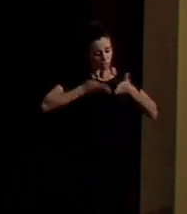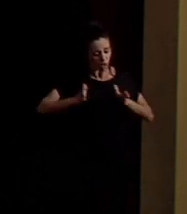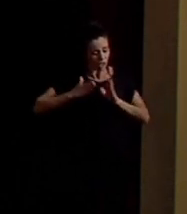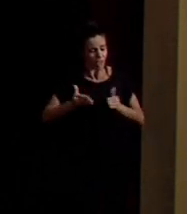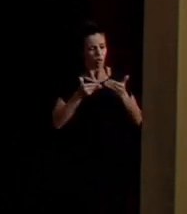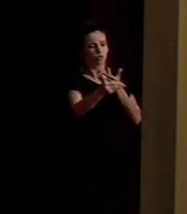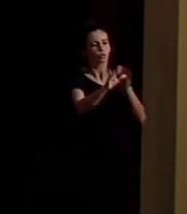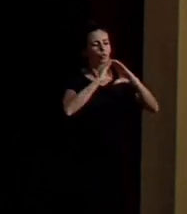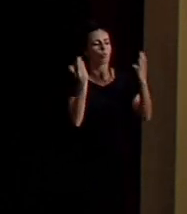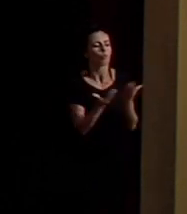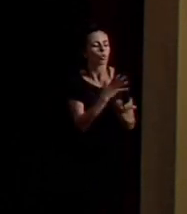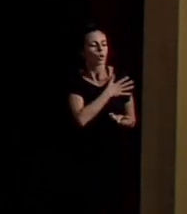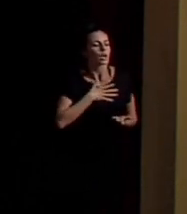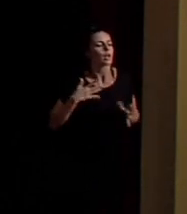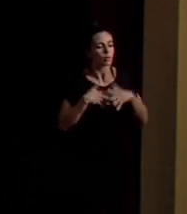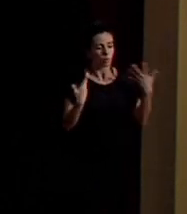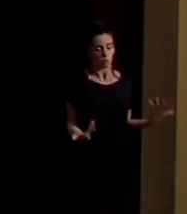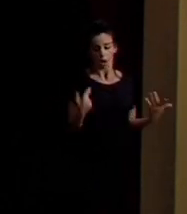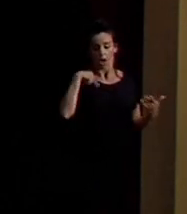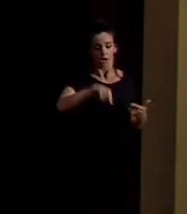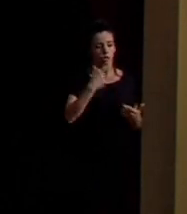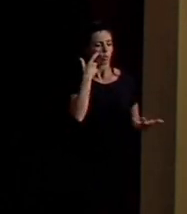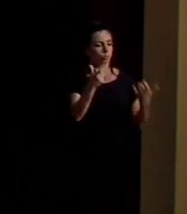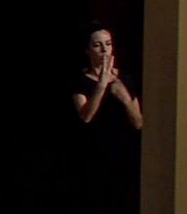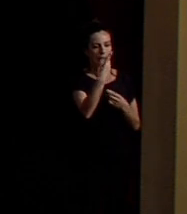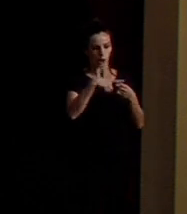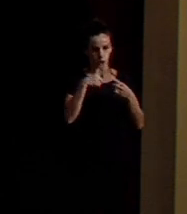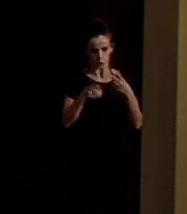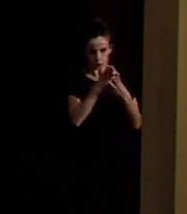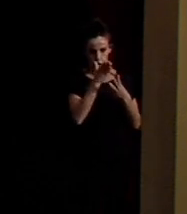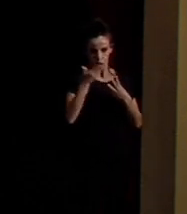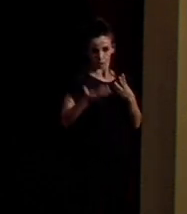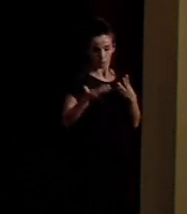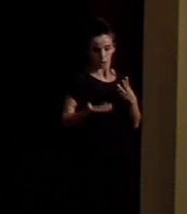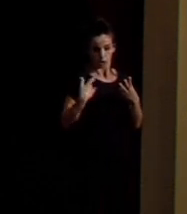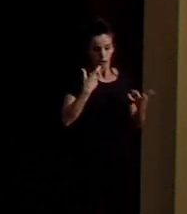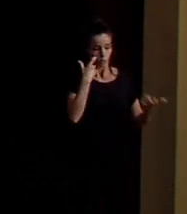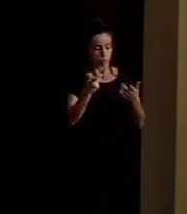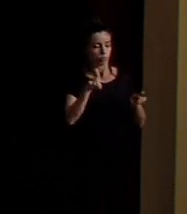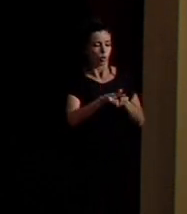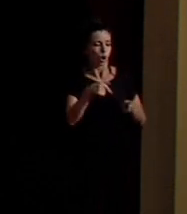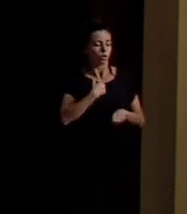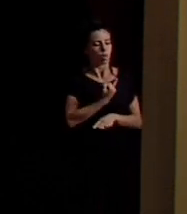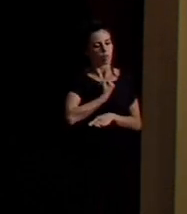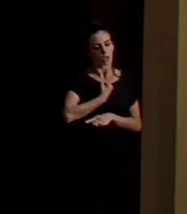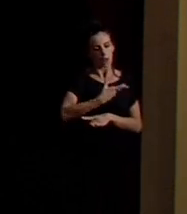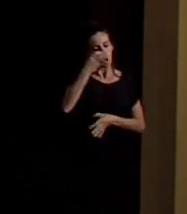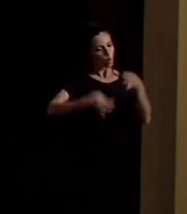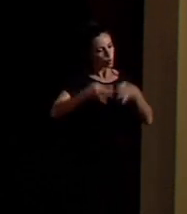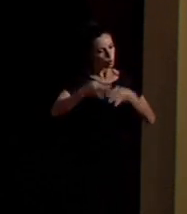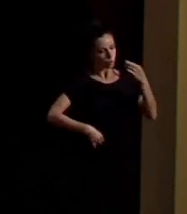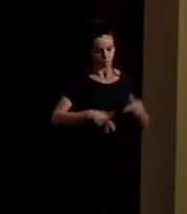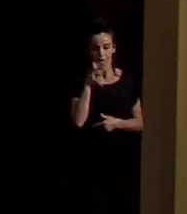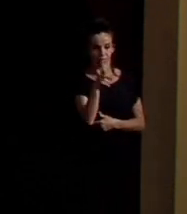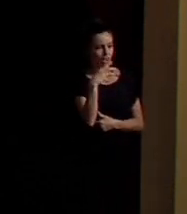en este sentido yo recalcaría tres cosas o tres ideas fundamentales, ¿no?, y las recalco como jurista. El derecho no